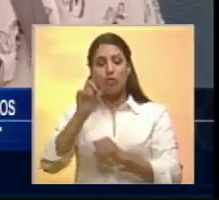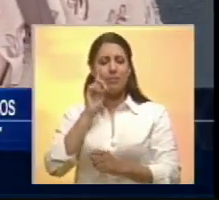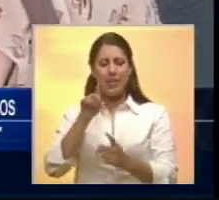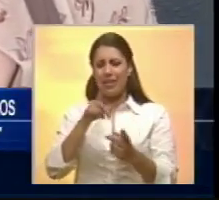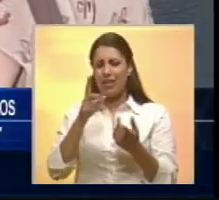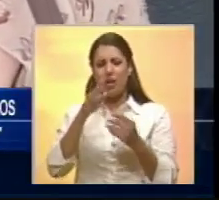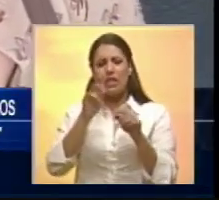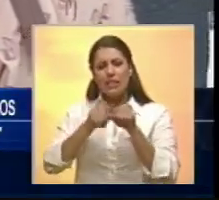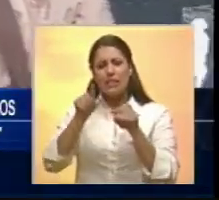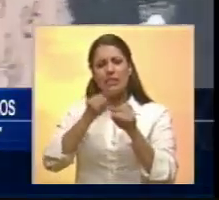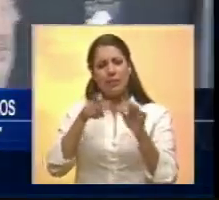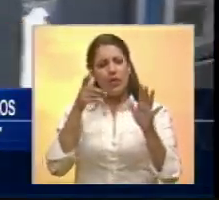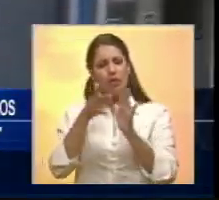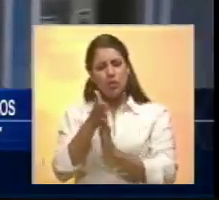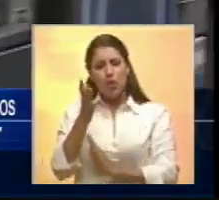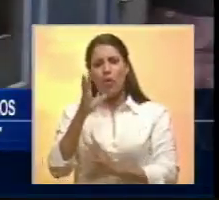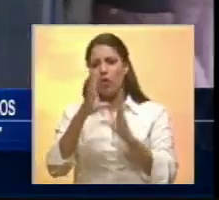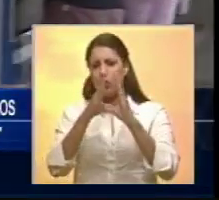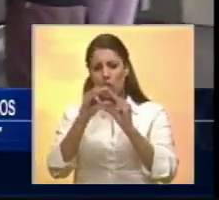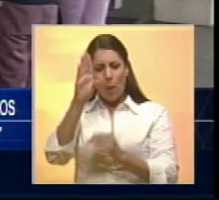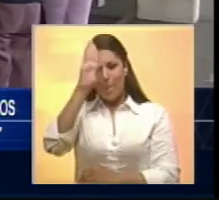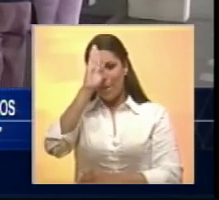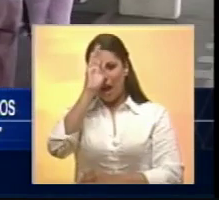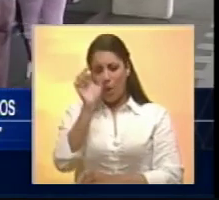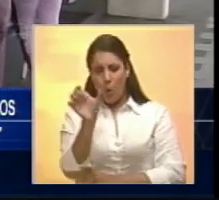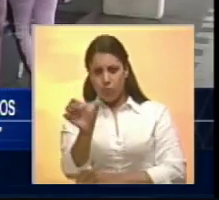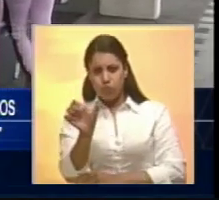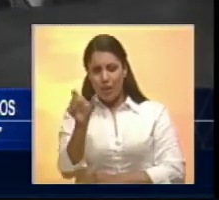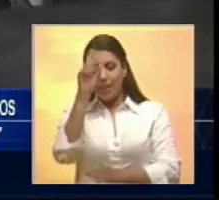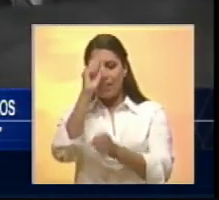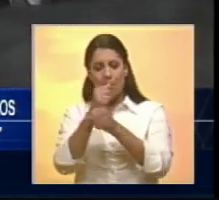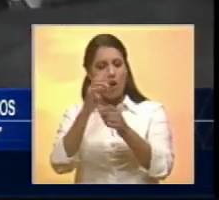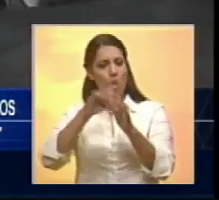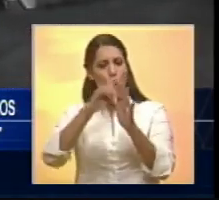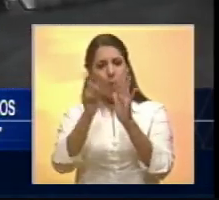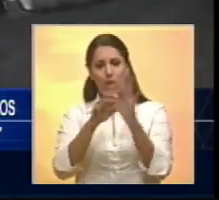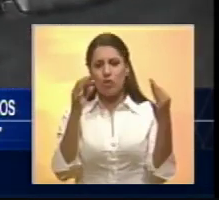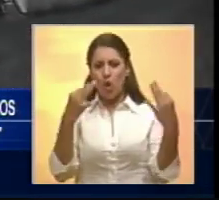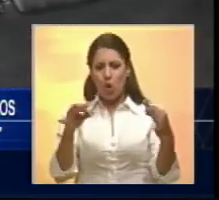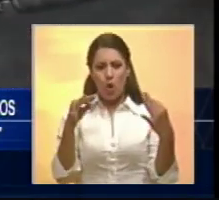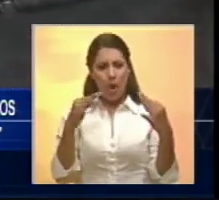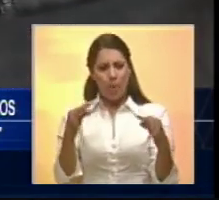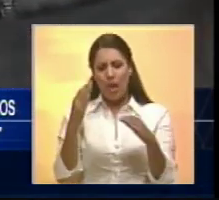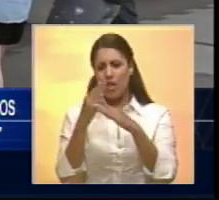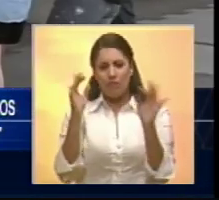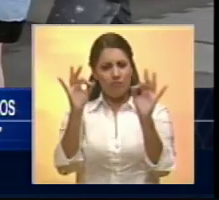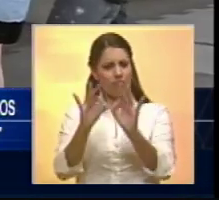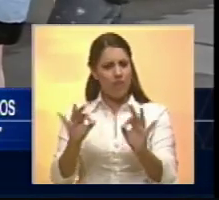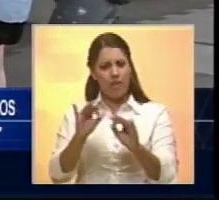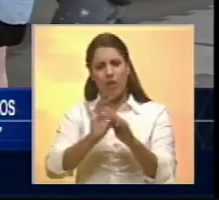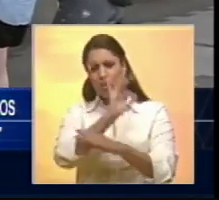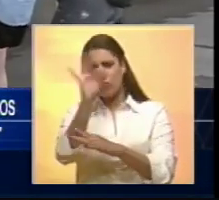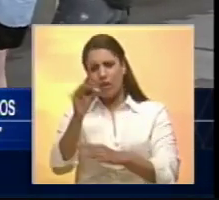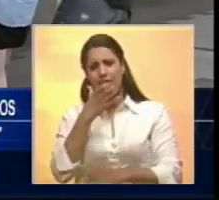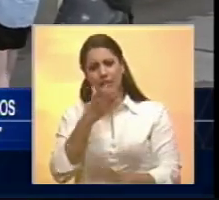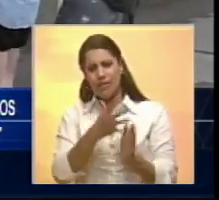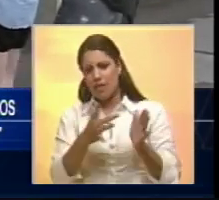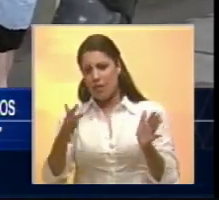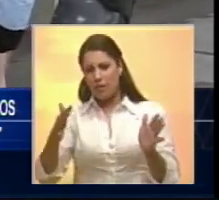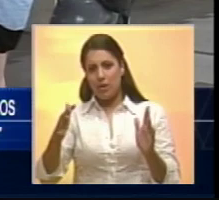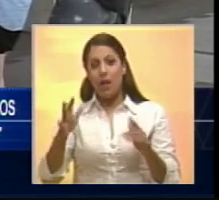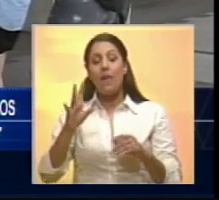desmintió los rumores y aseguró que todas las entidades bancarias trabajarán con normalidad y de forma ininterrumpida durante la temporada